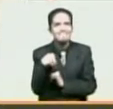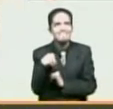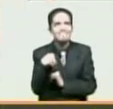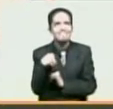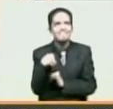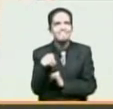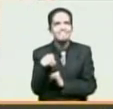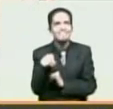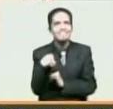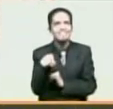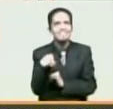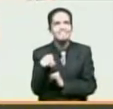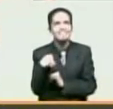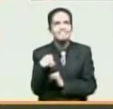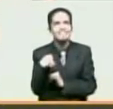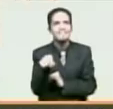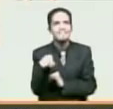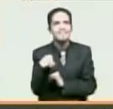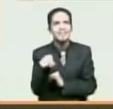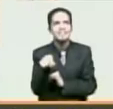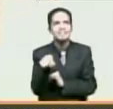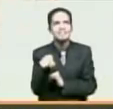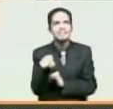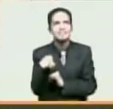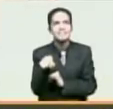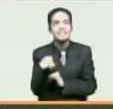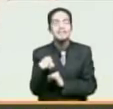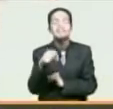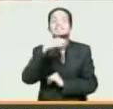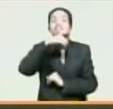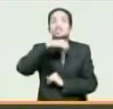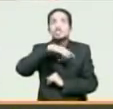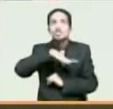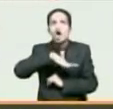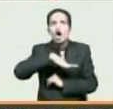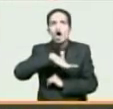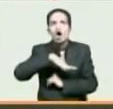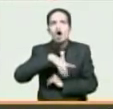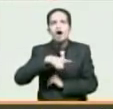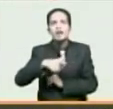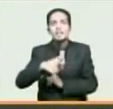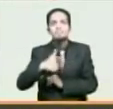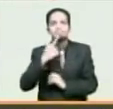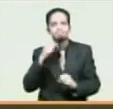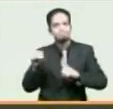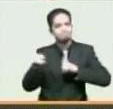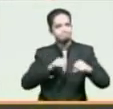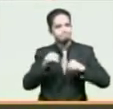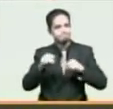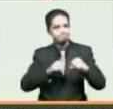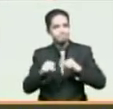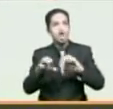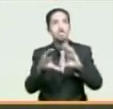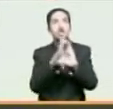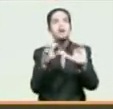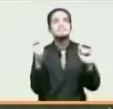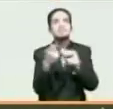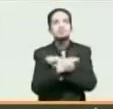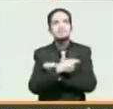ahí está la prolongación histórica de la eficiencia de la constituyente